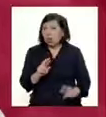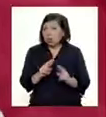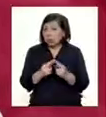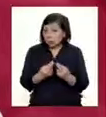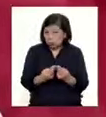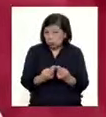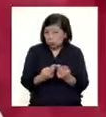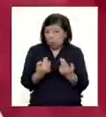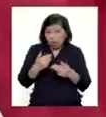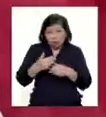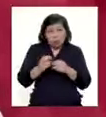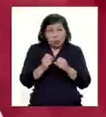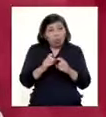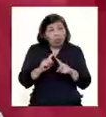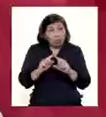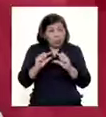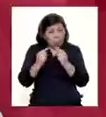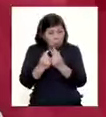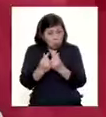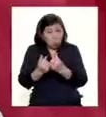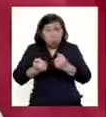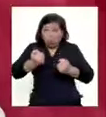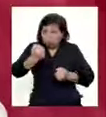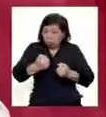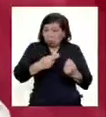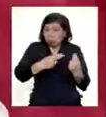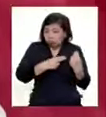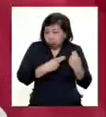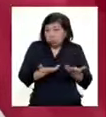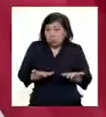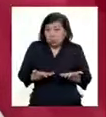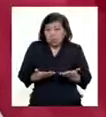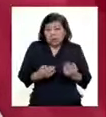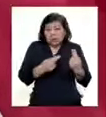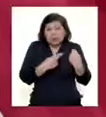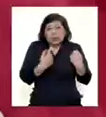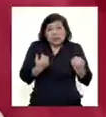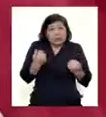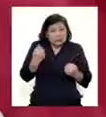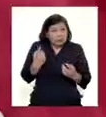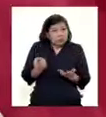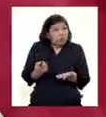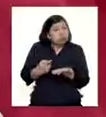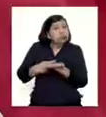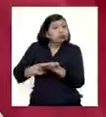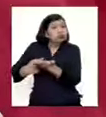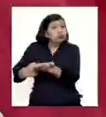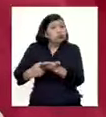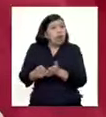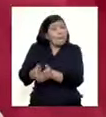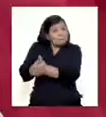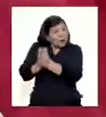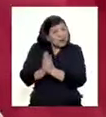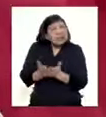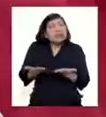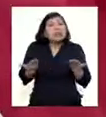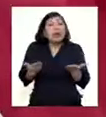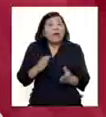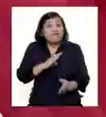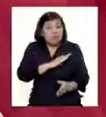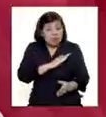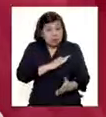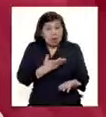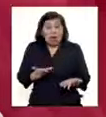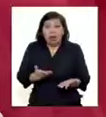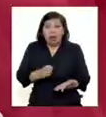reuniones en estos días con diferentes gremios de transportes y, bueno, uno de los compromisos entendemos que ha sido precisamente estas solicitudes a la Fiscal de la